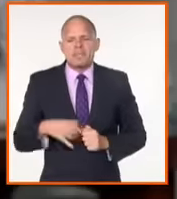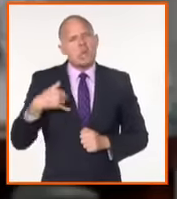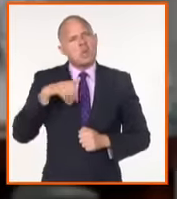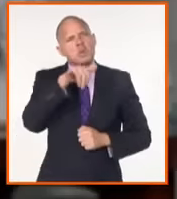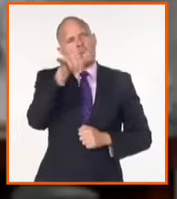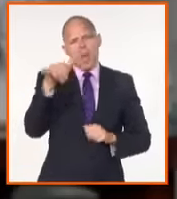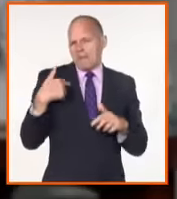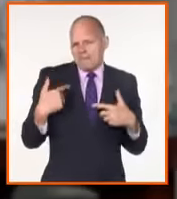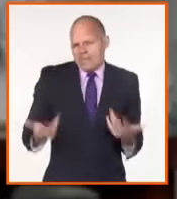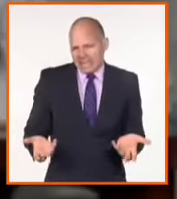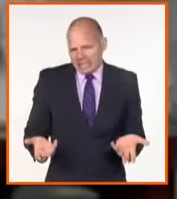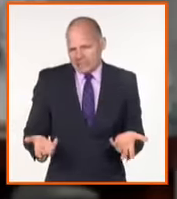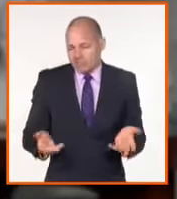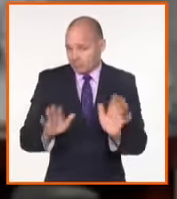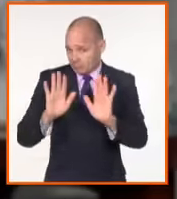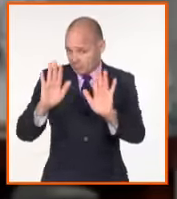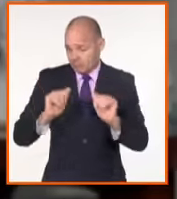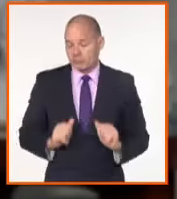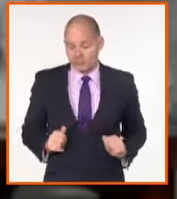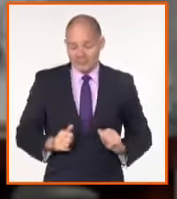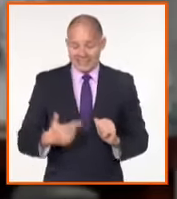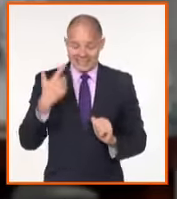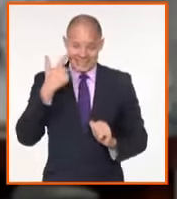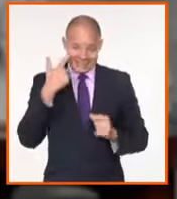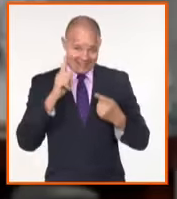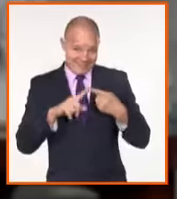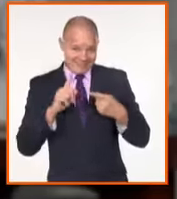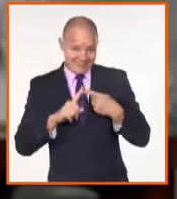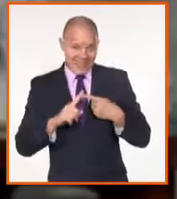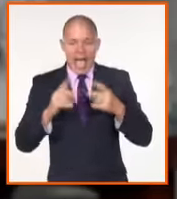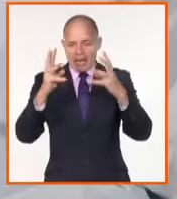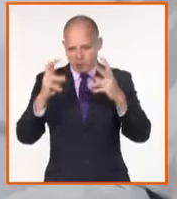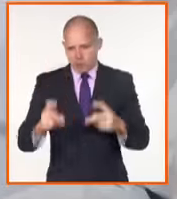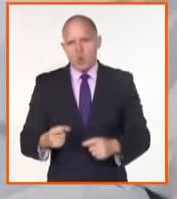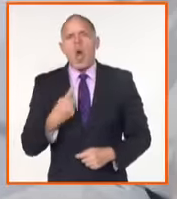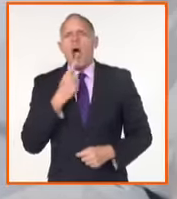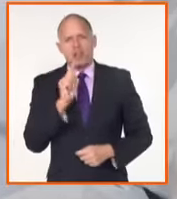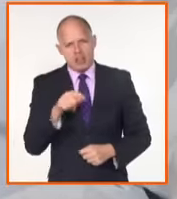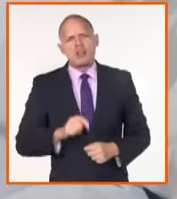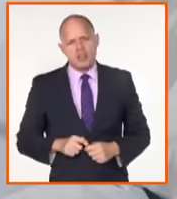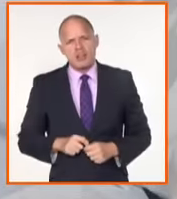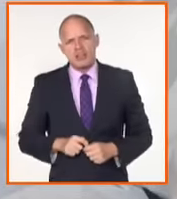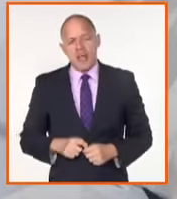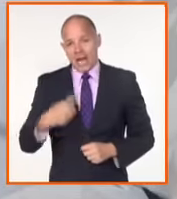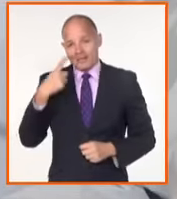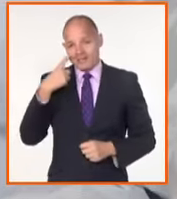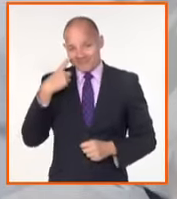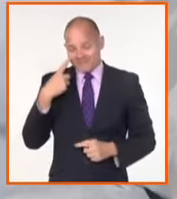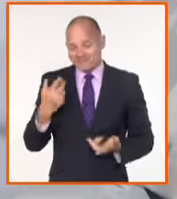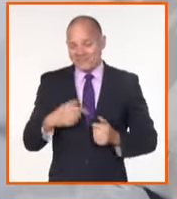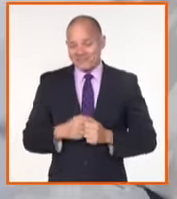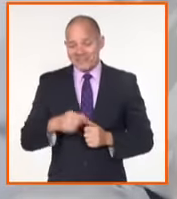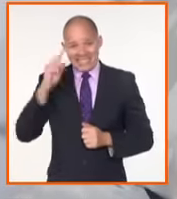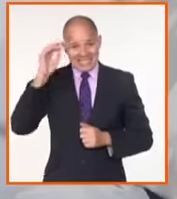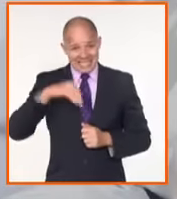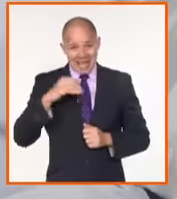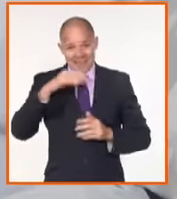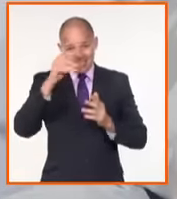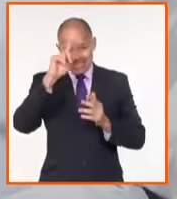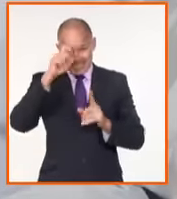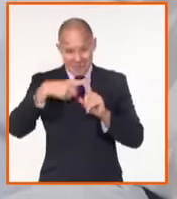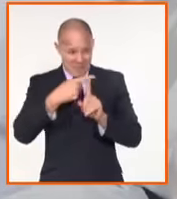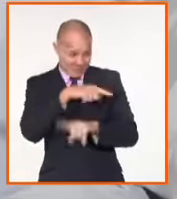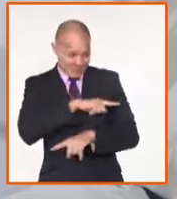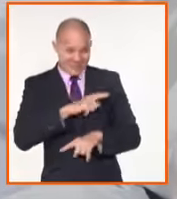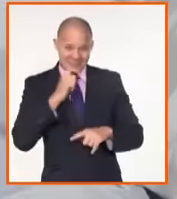opinión que hay de la participación cubana en la cumbre de los 77,